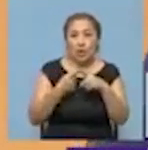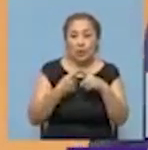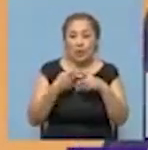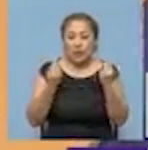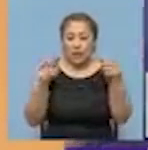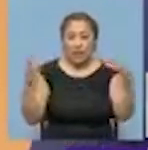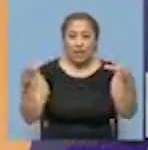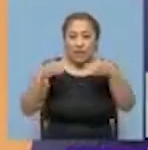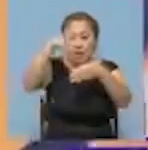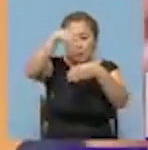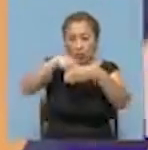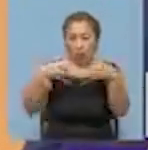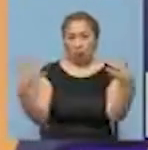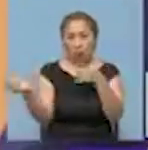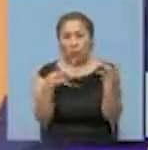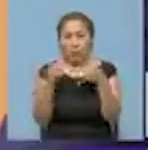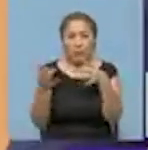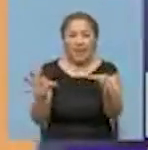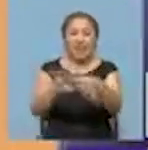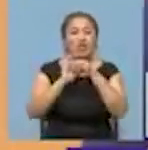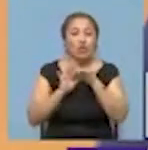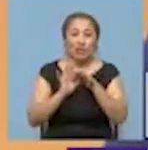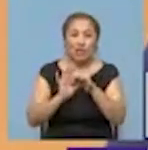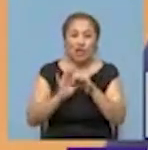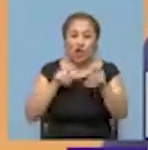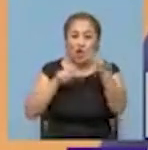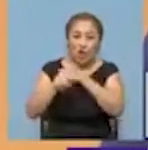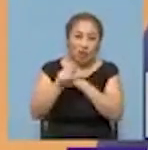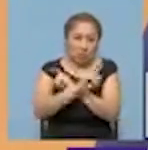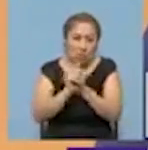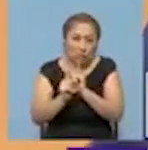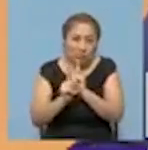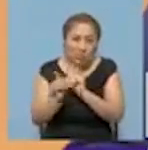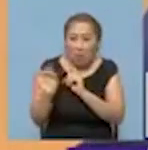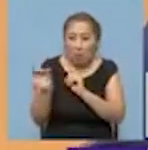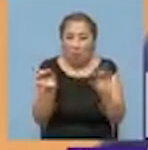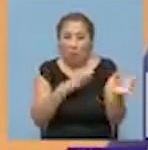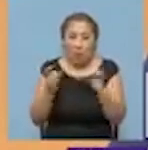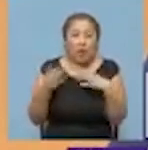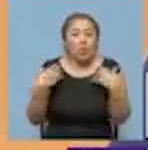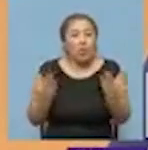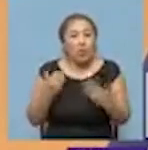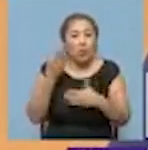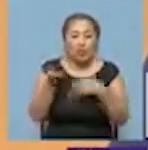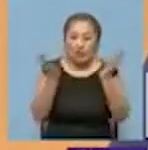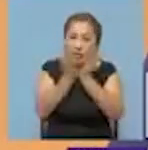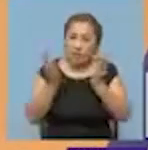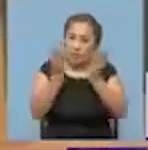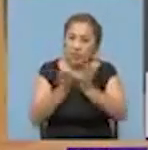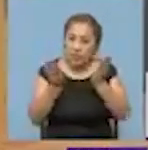nosotros en distintas en vez de unirnos todos frente al enemigo común no es cierto entonces uno cuando va estudiando